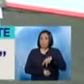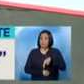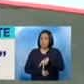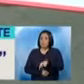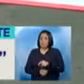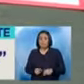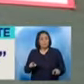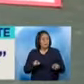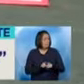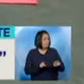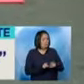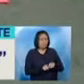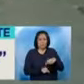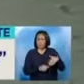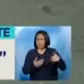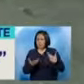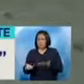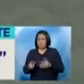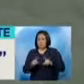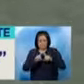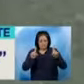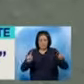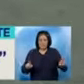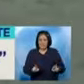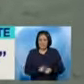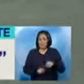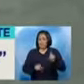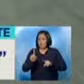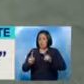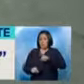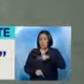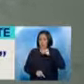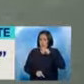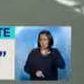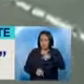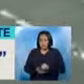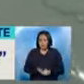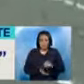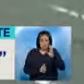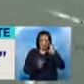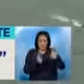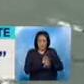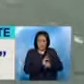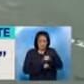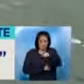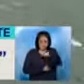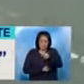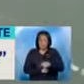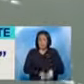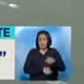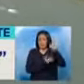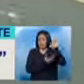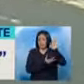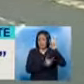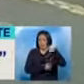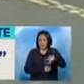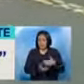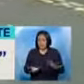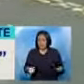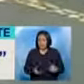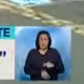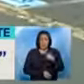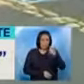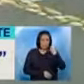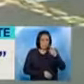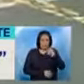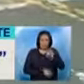también incluso están trayendo carteles de algunas mujeres. Por ejemplo, dice este "Piura presente". Y vamos a preguntarle a los